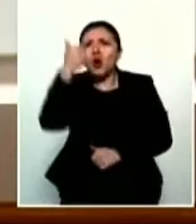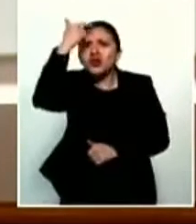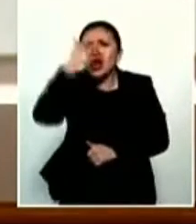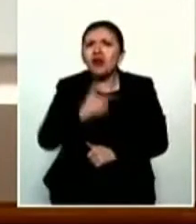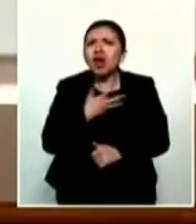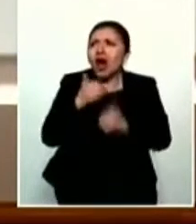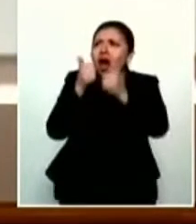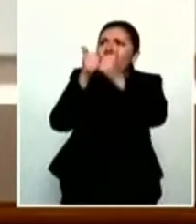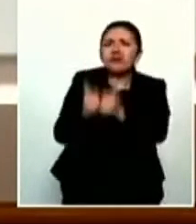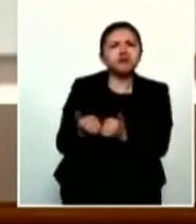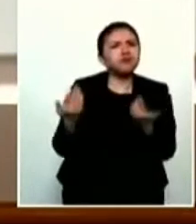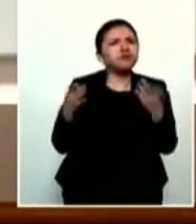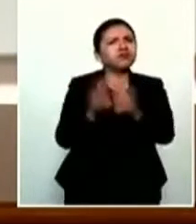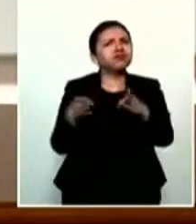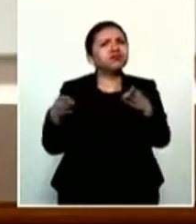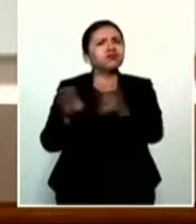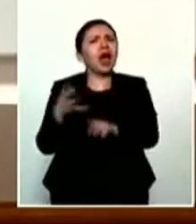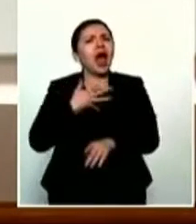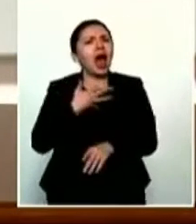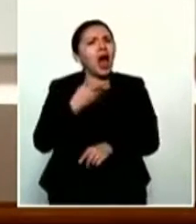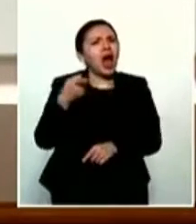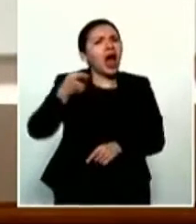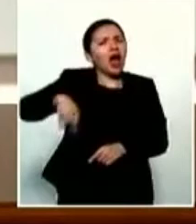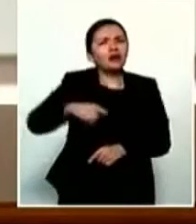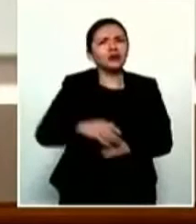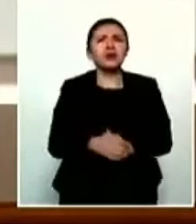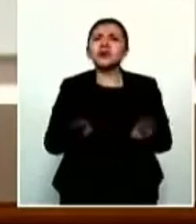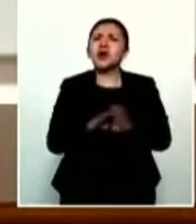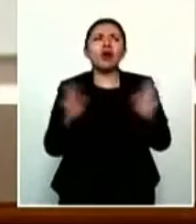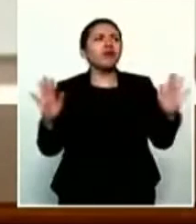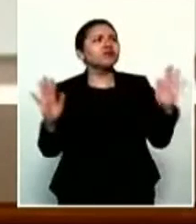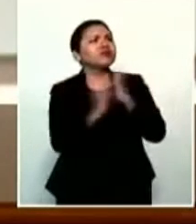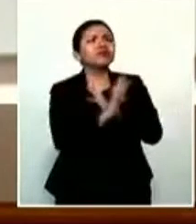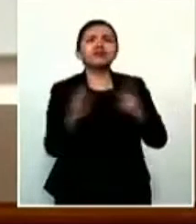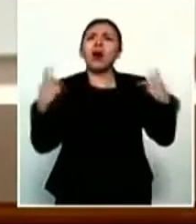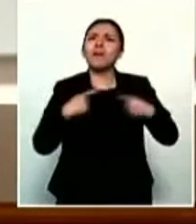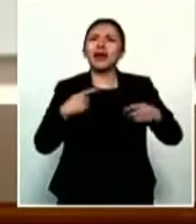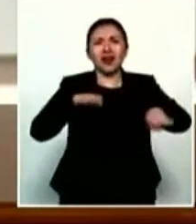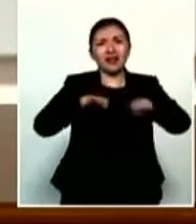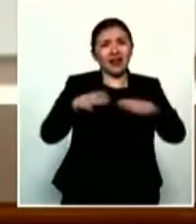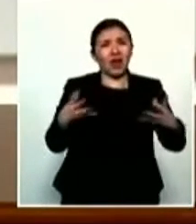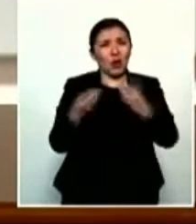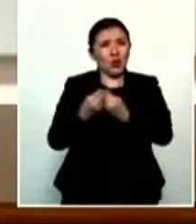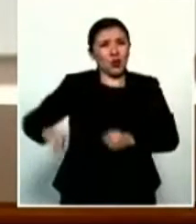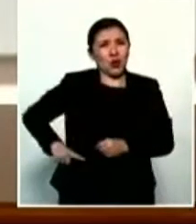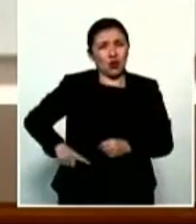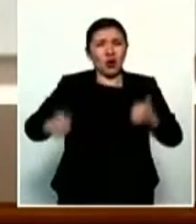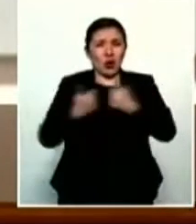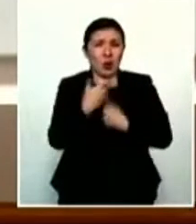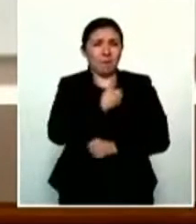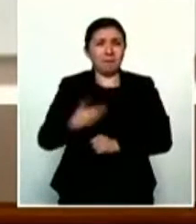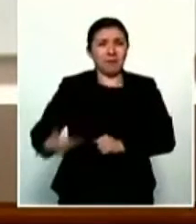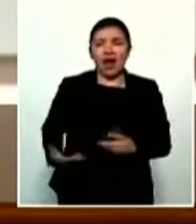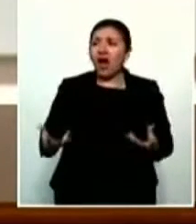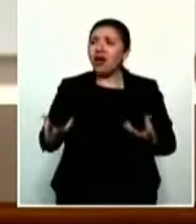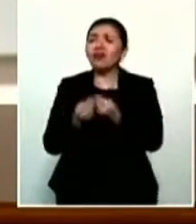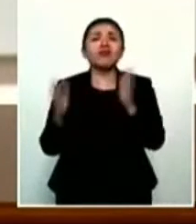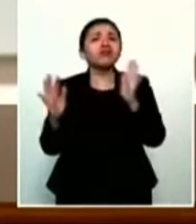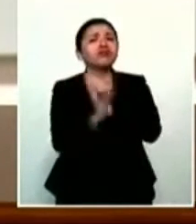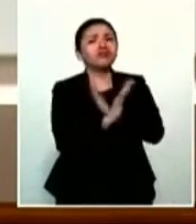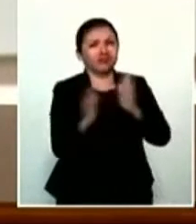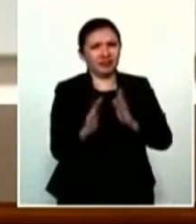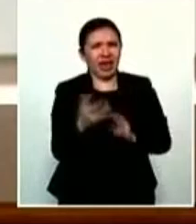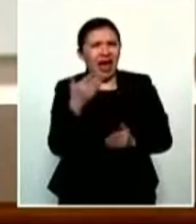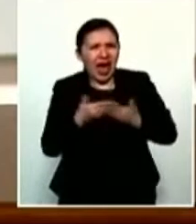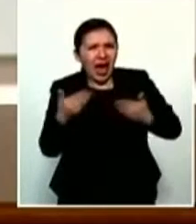privados estaban abiertos y paseaban todos los servidores públicos del Poder Ejecutivo Federal. Ahora que se